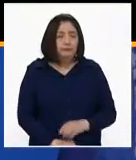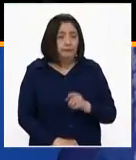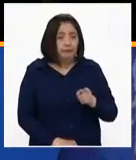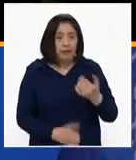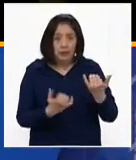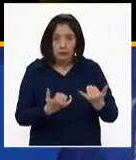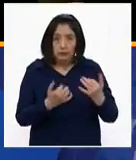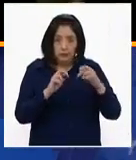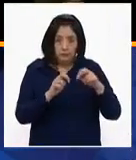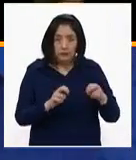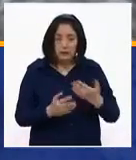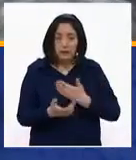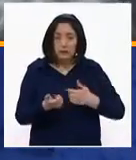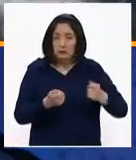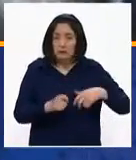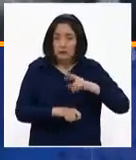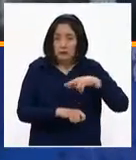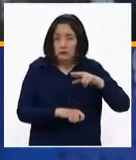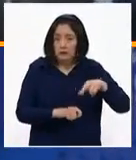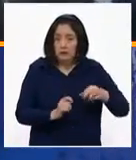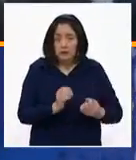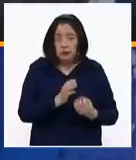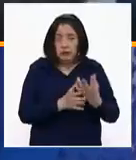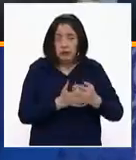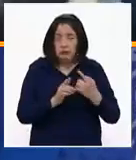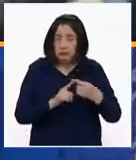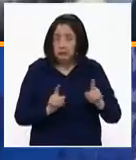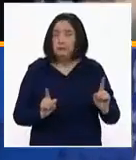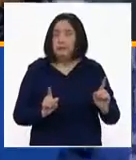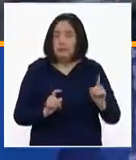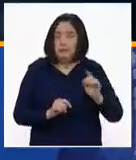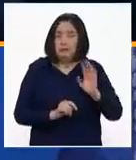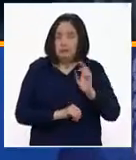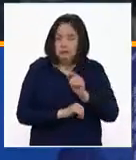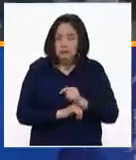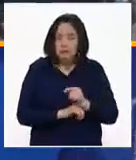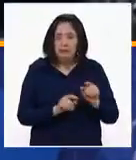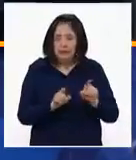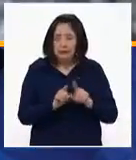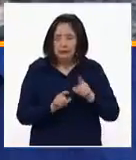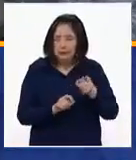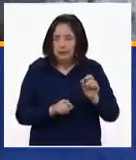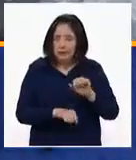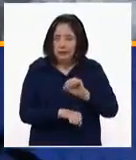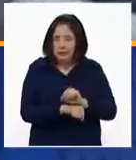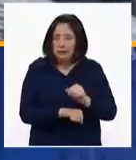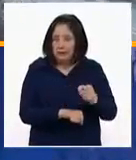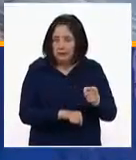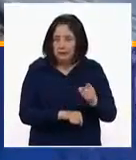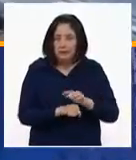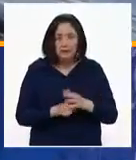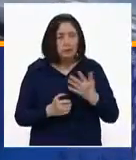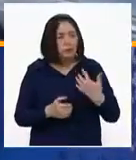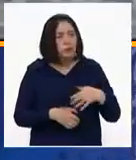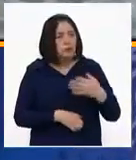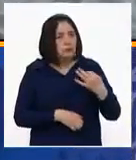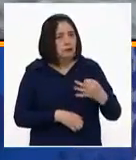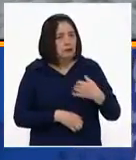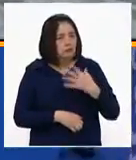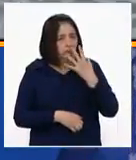Está en investigación el gobernador regional de Arequipa, pero las circunstancias también de esta detención son